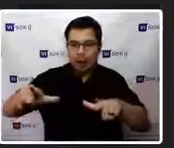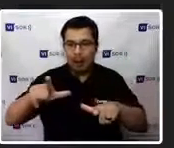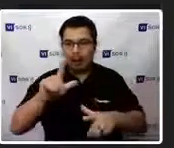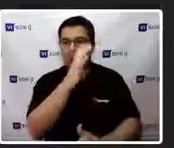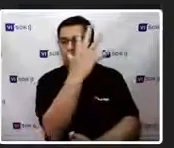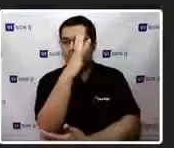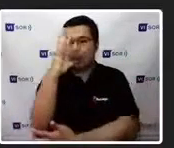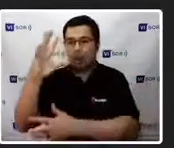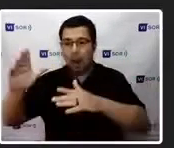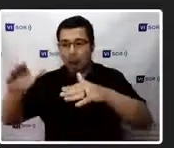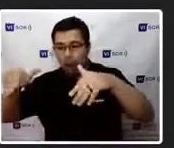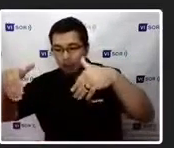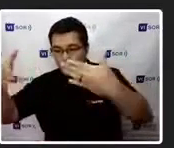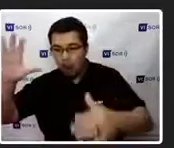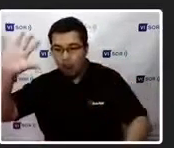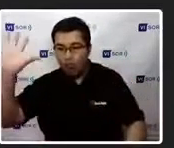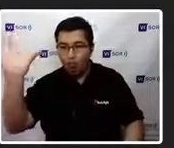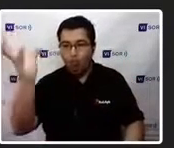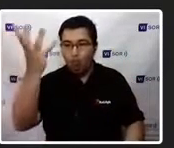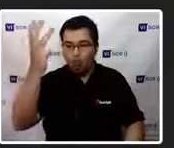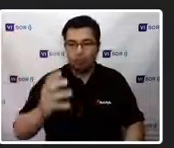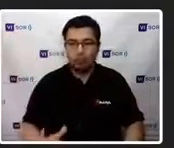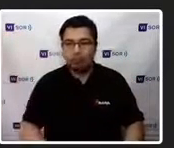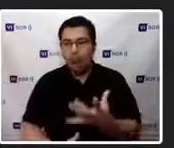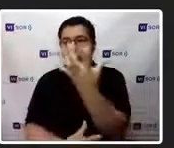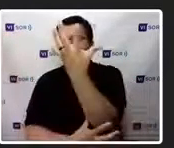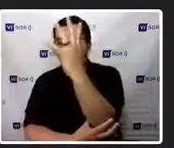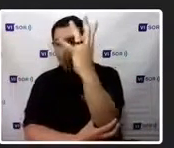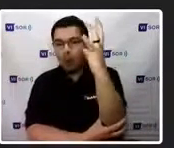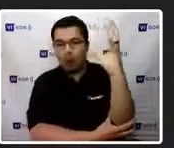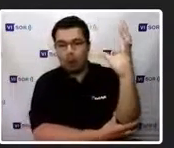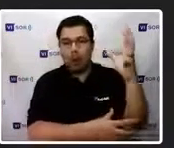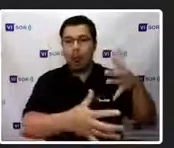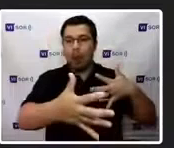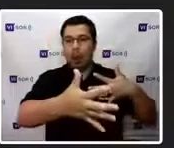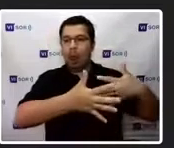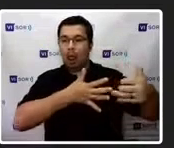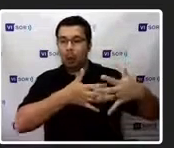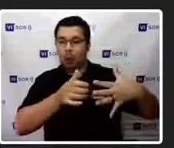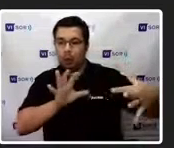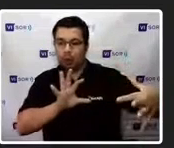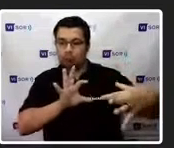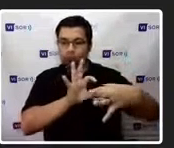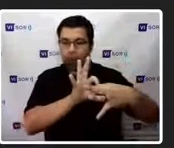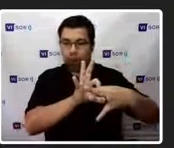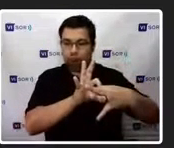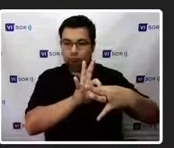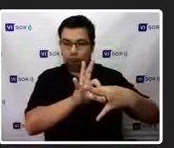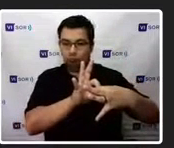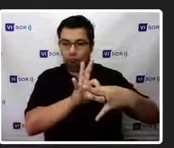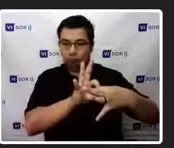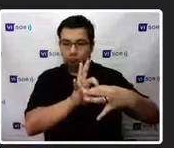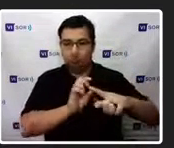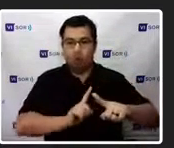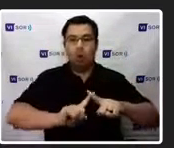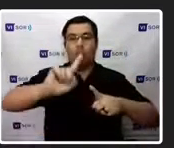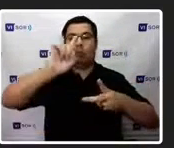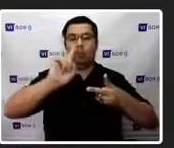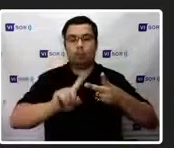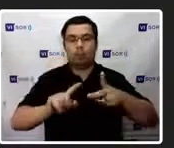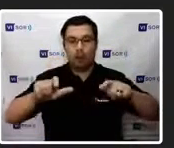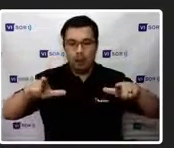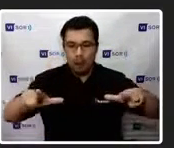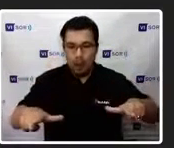Digamos, es un turismo que está ligado a la naturaleza. Otra de las áreas, por supuesto, es el factor de